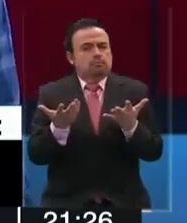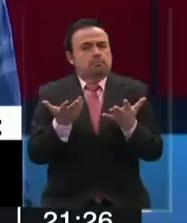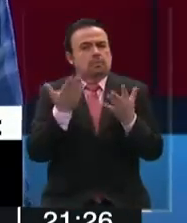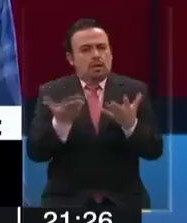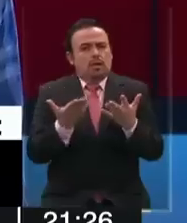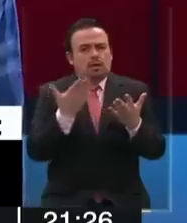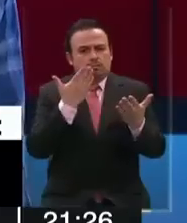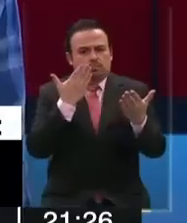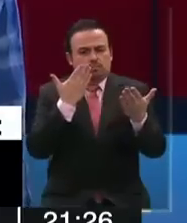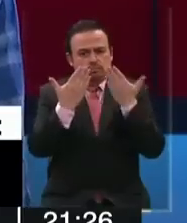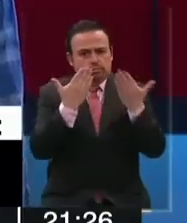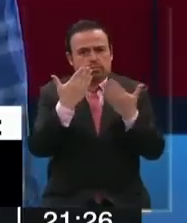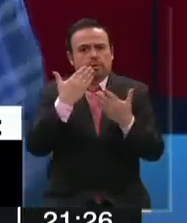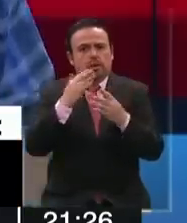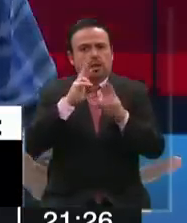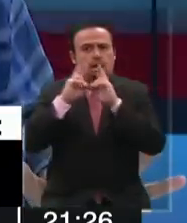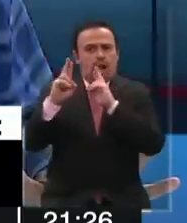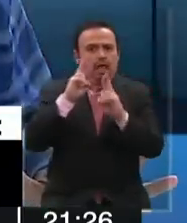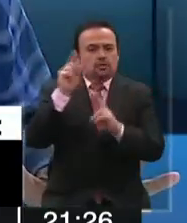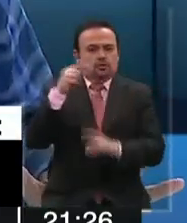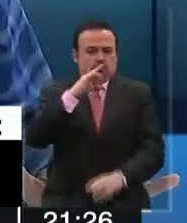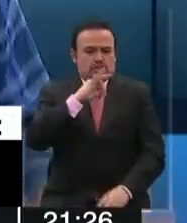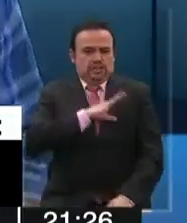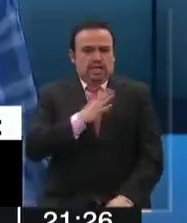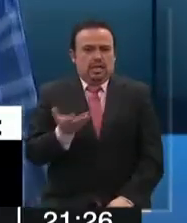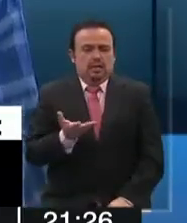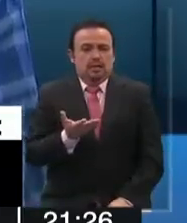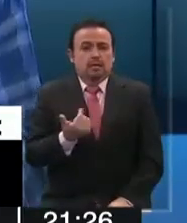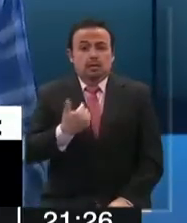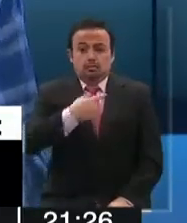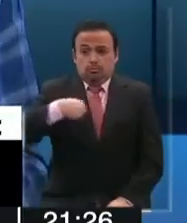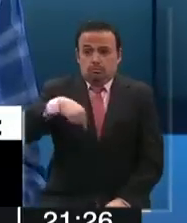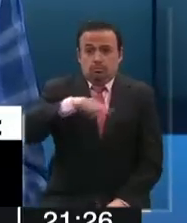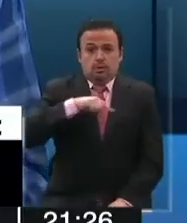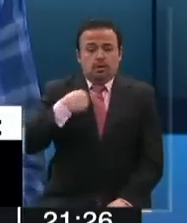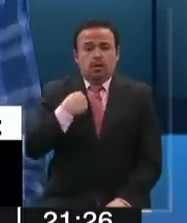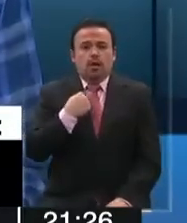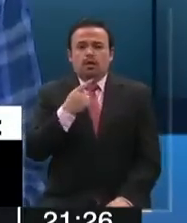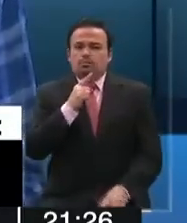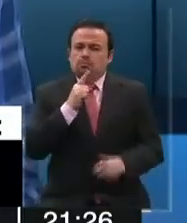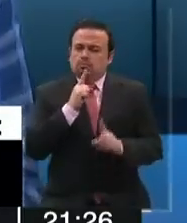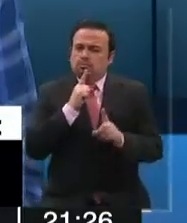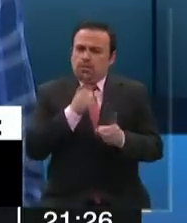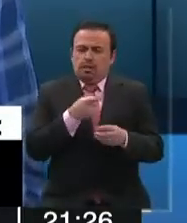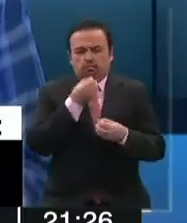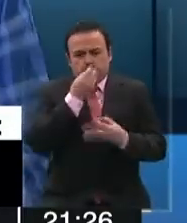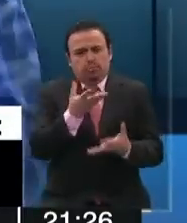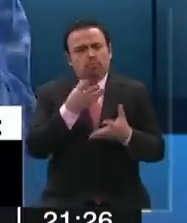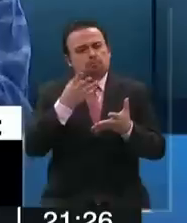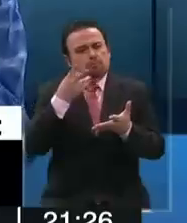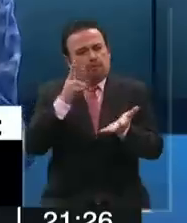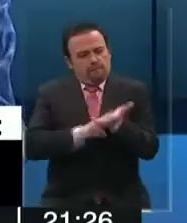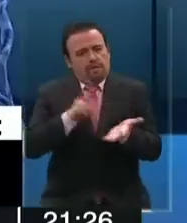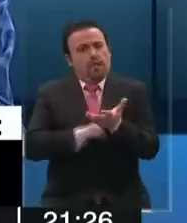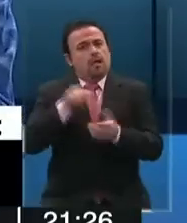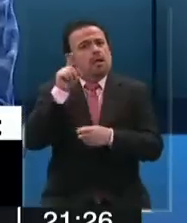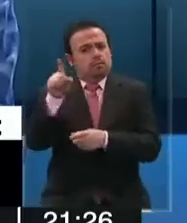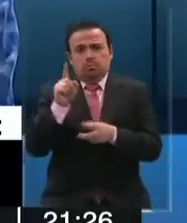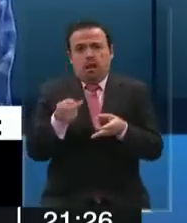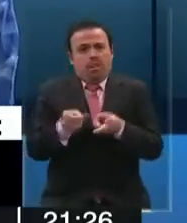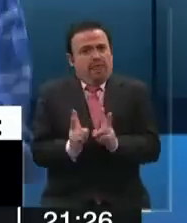la relación con chile que no podemos dejar de admitir como legítimas están en su